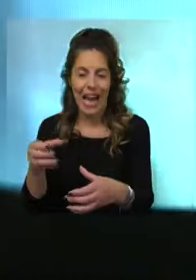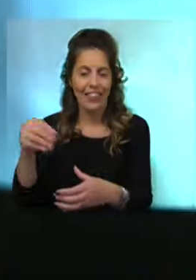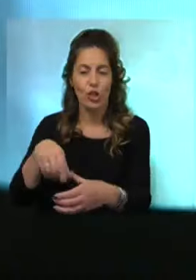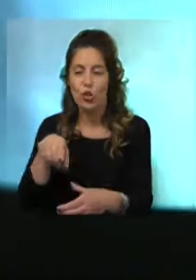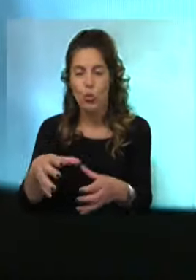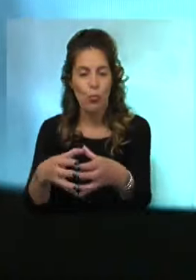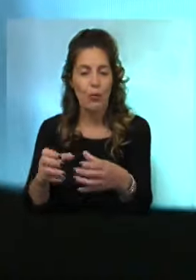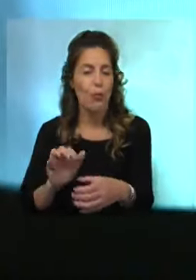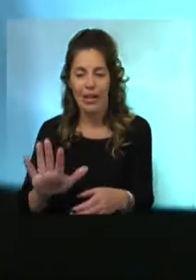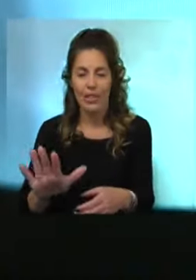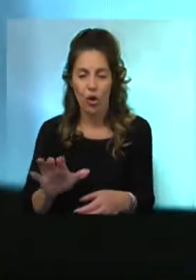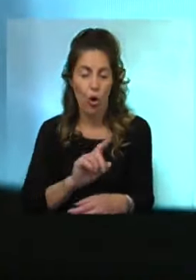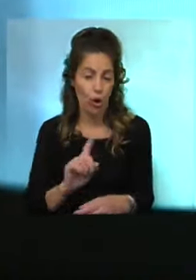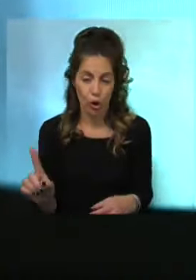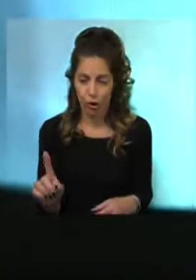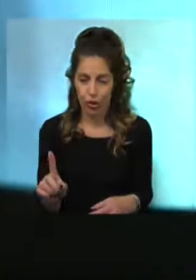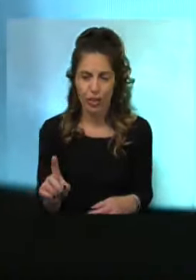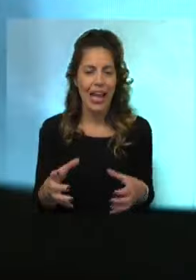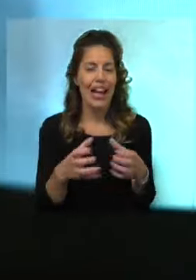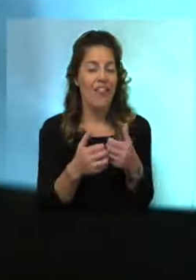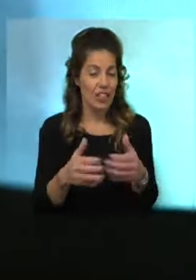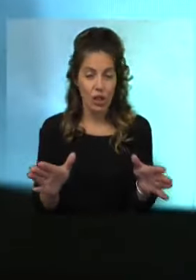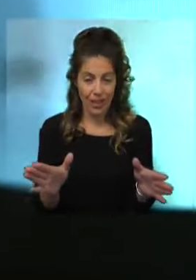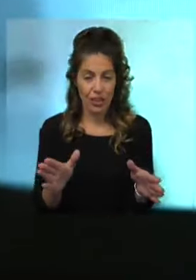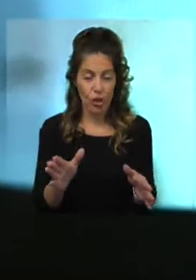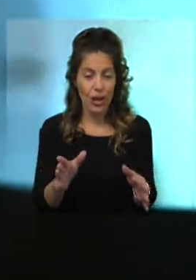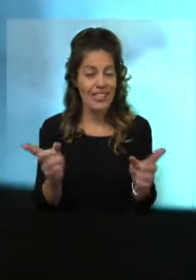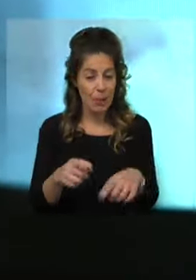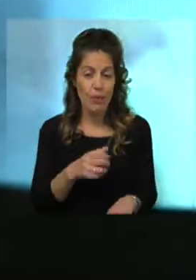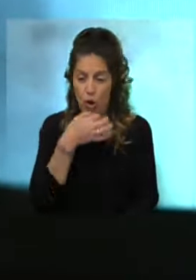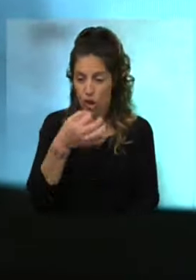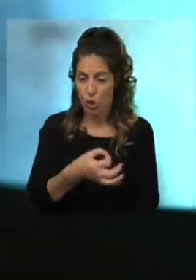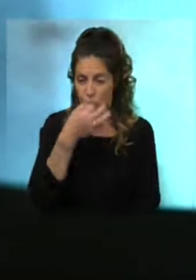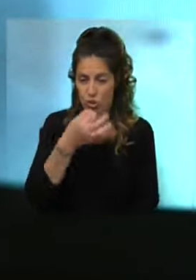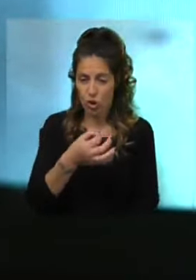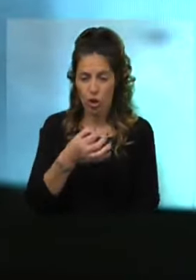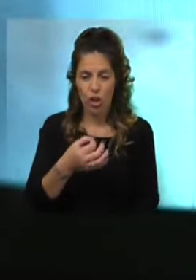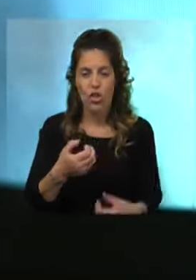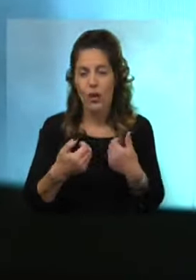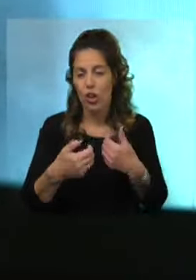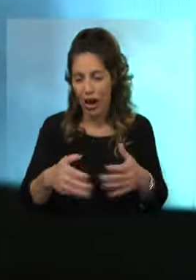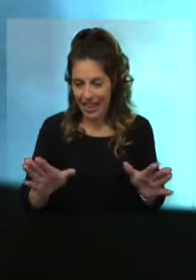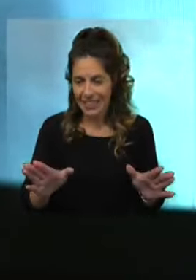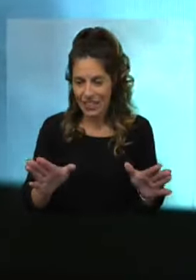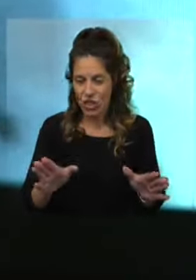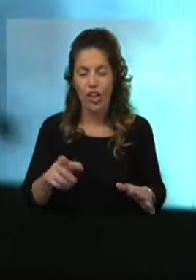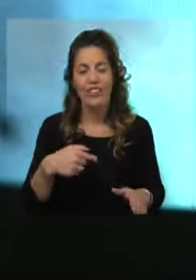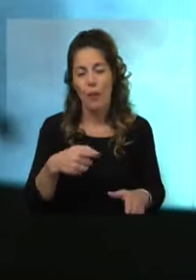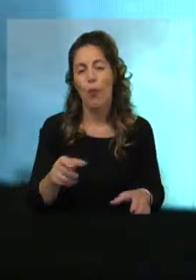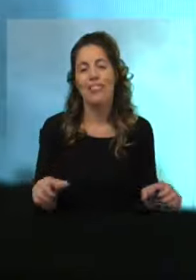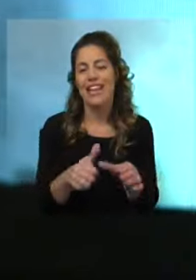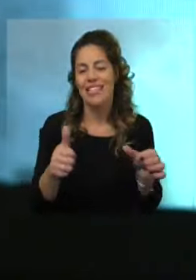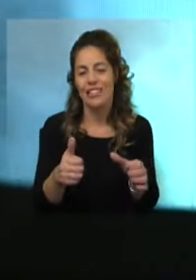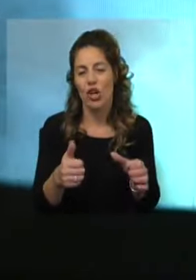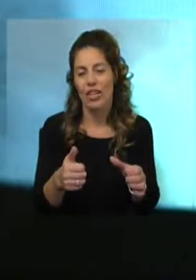incluso Cabildo ha tenido ese mismo discurso no eh sobre todo el inicio después en los hechos fueron mostrando otras cosas no nosotros